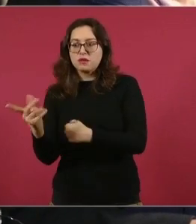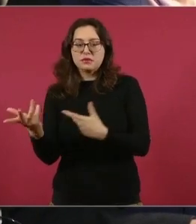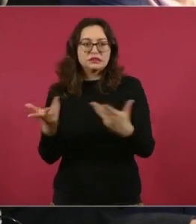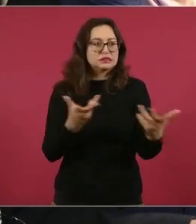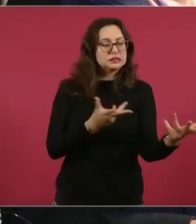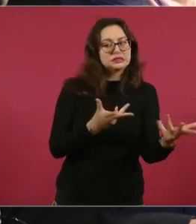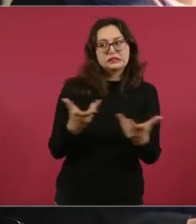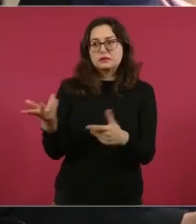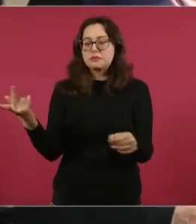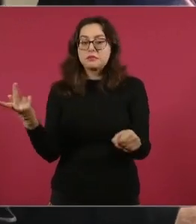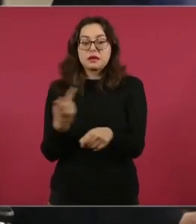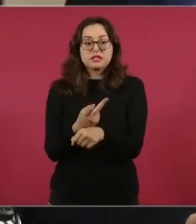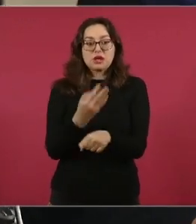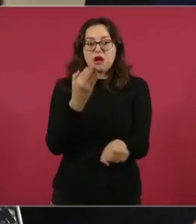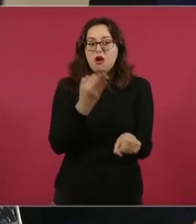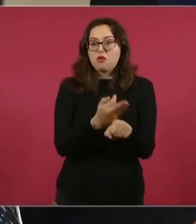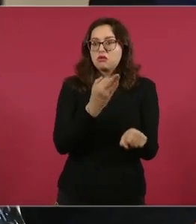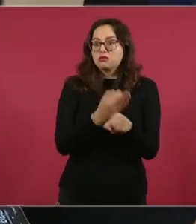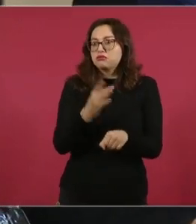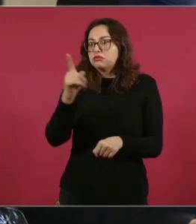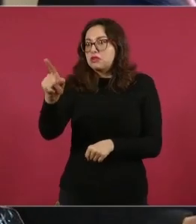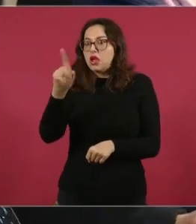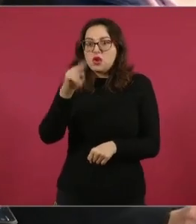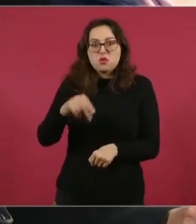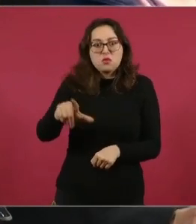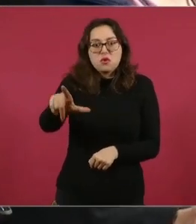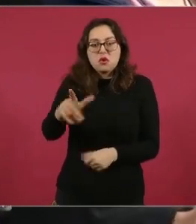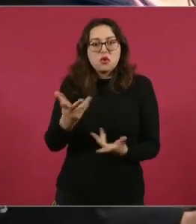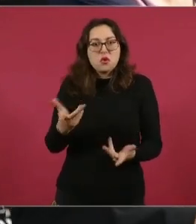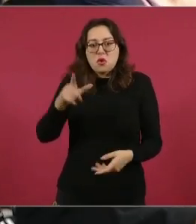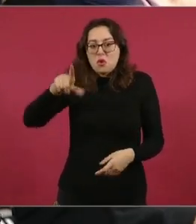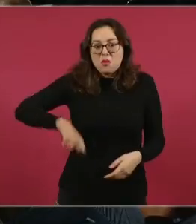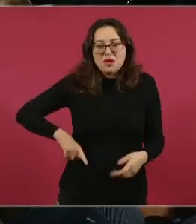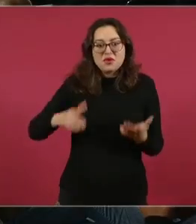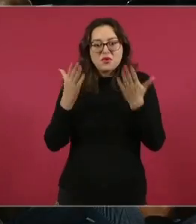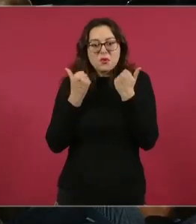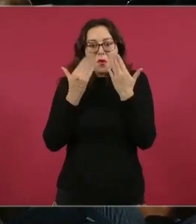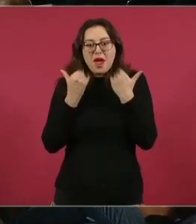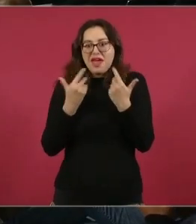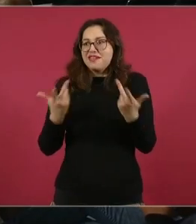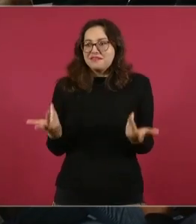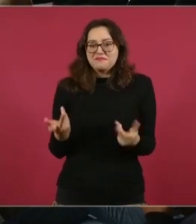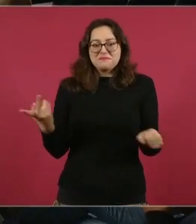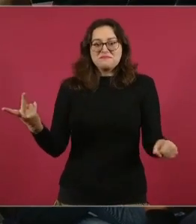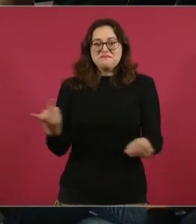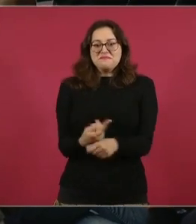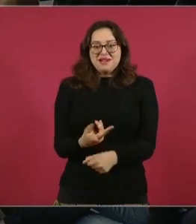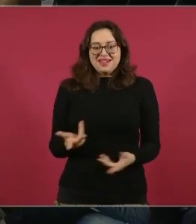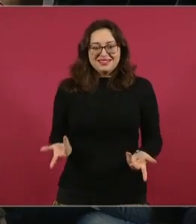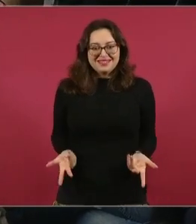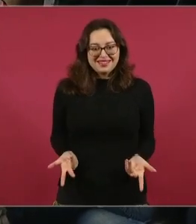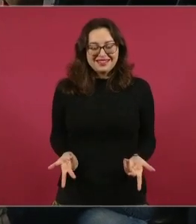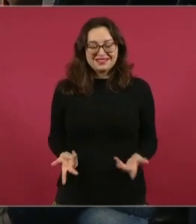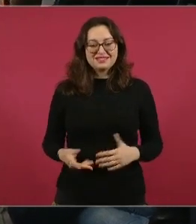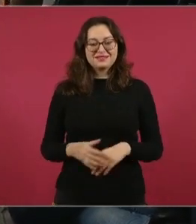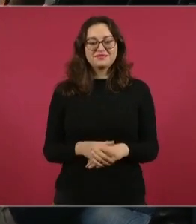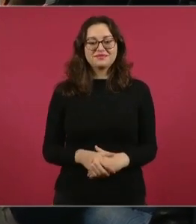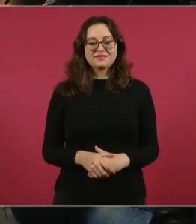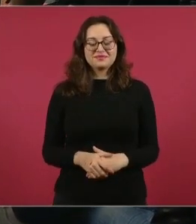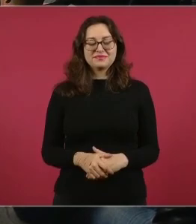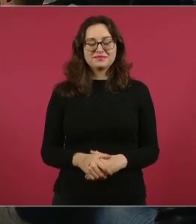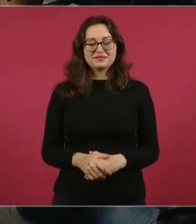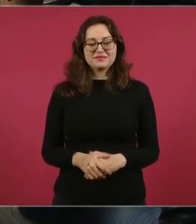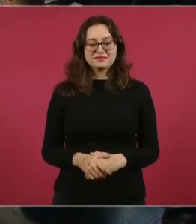cómo termina el asunto? Pero mientras eso pasa, ¿quién toma decisiones en este momento en Nuevo León? Bueno,